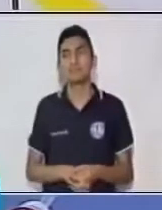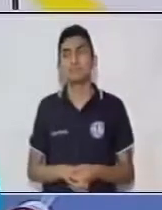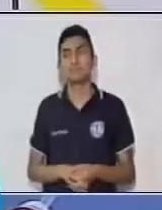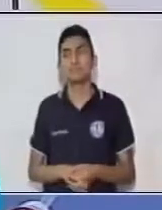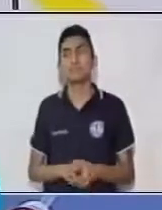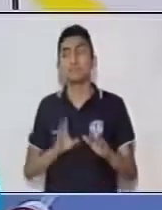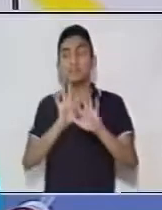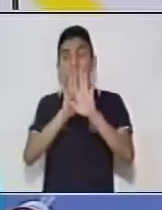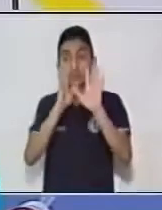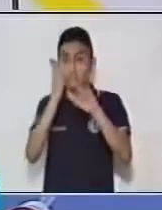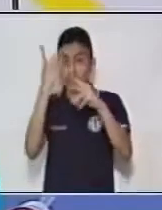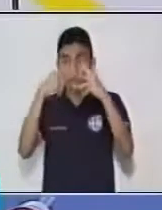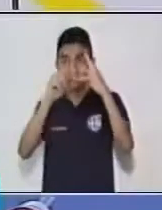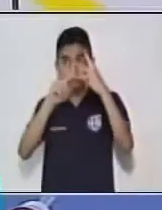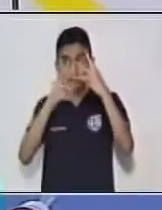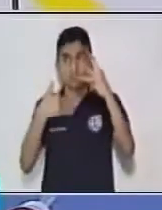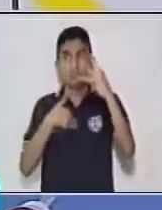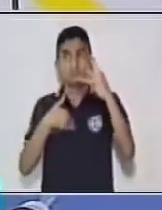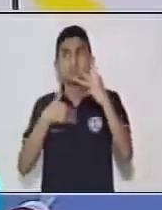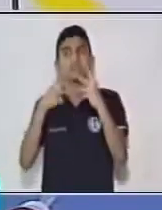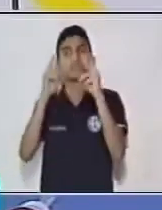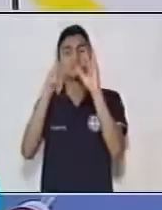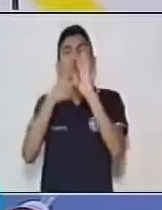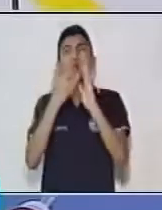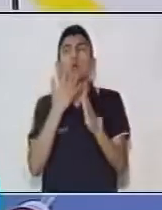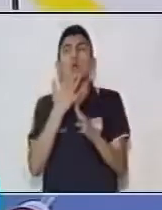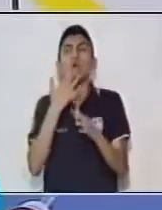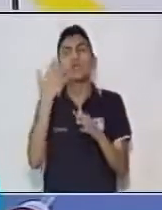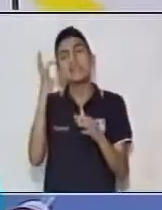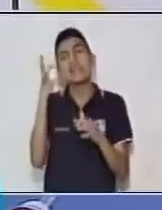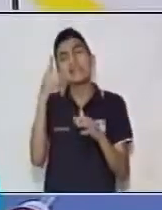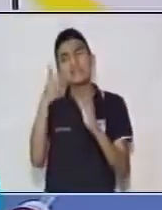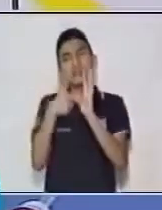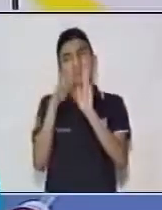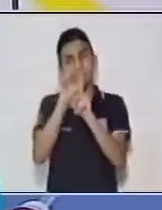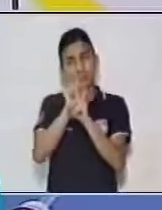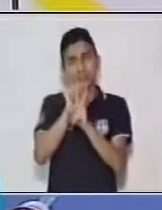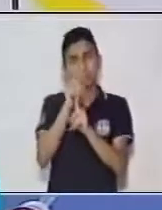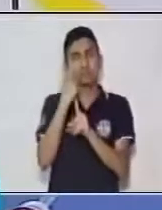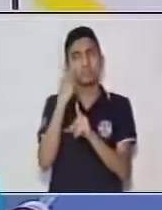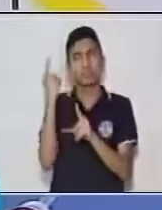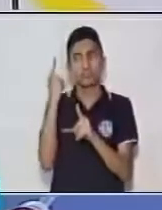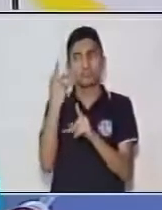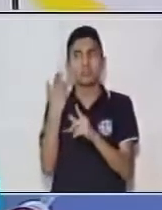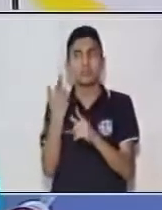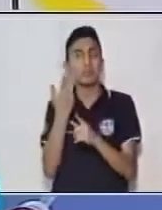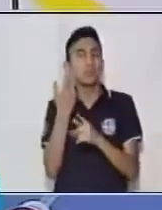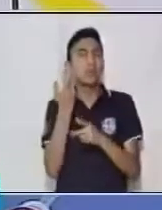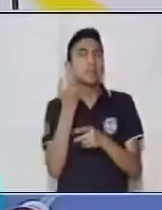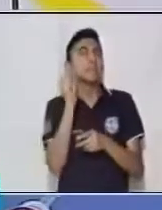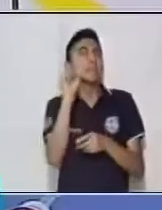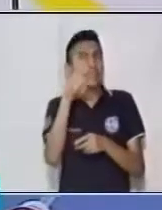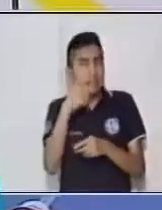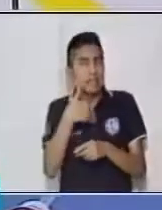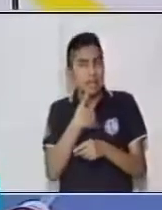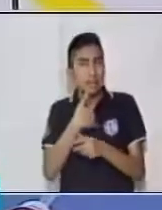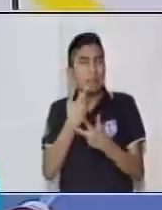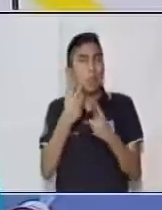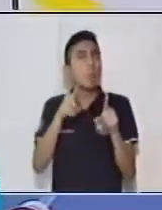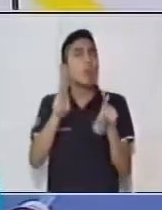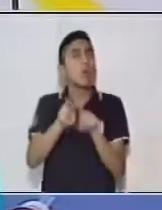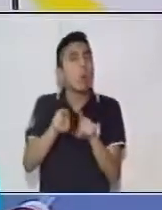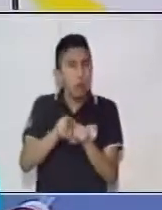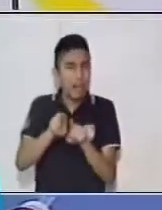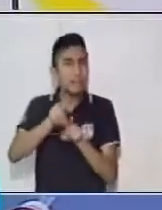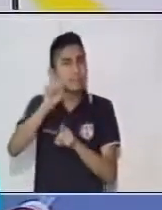Esta figura que tenemos acá, que es un hexágono, ¿verdad?, tiene 6 partes iguales. Bueno, no iguales en distancia,